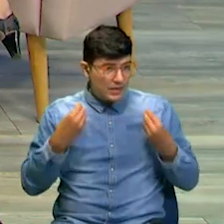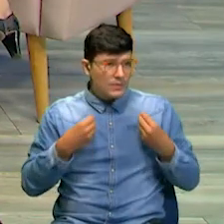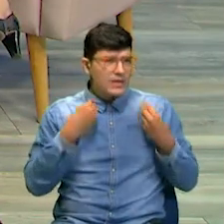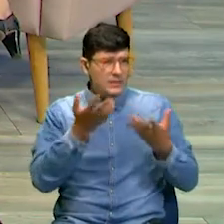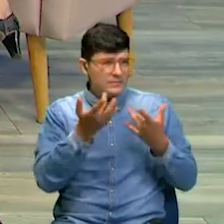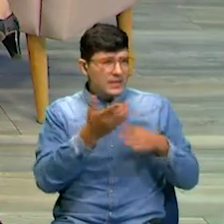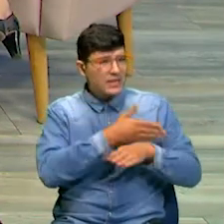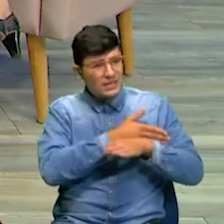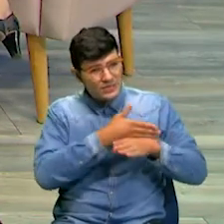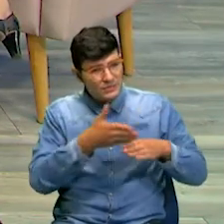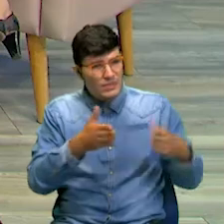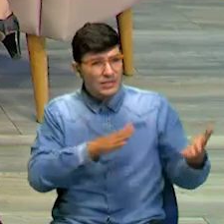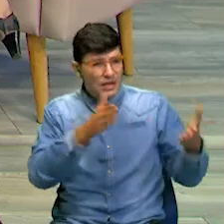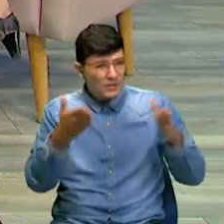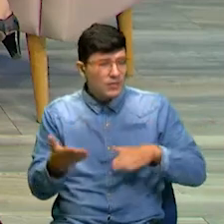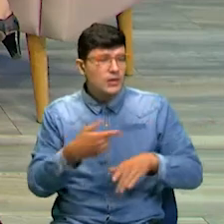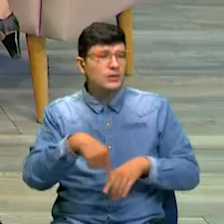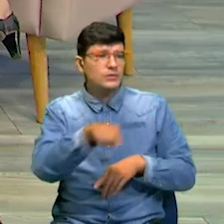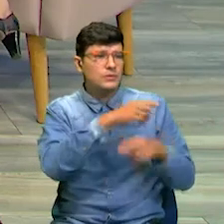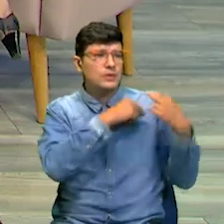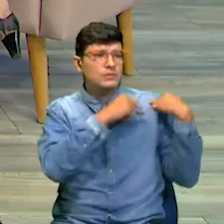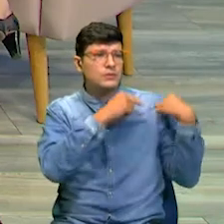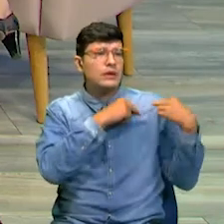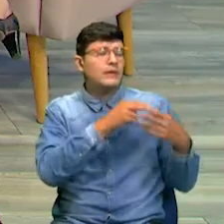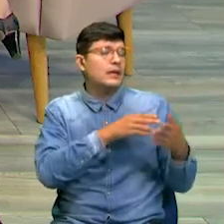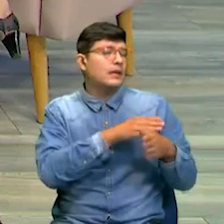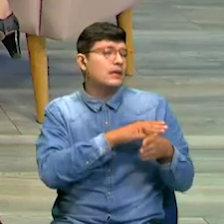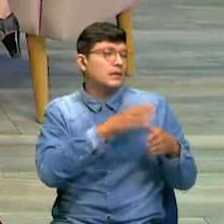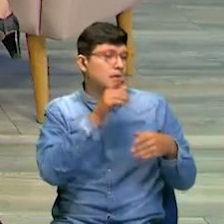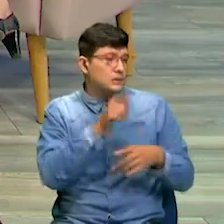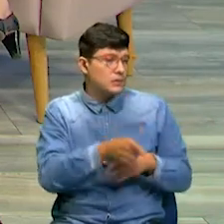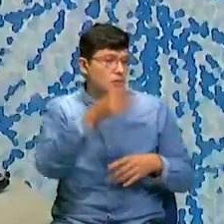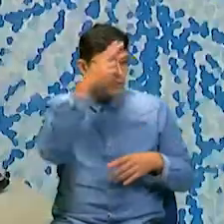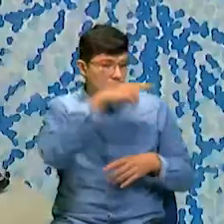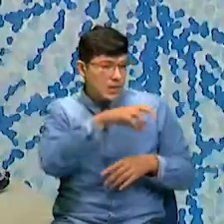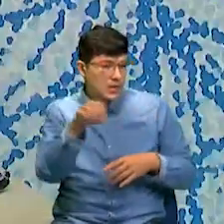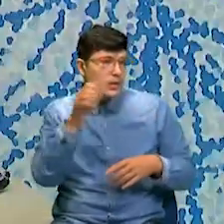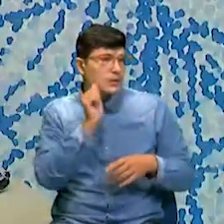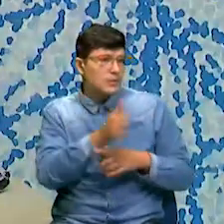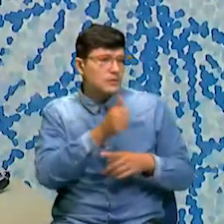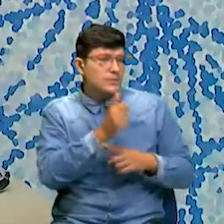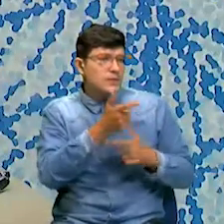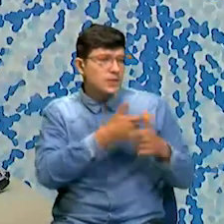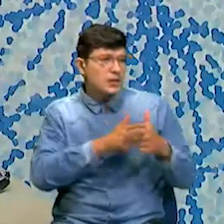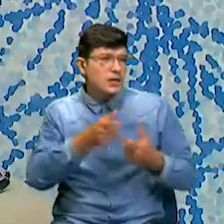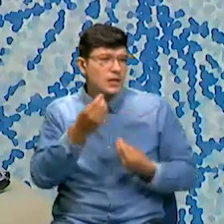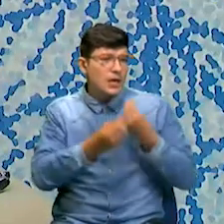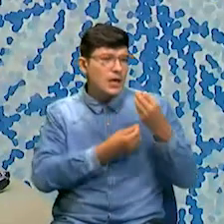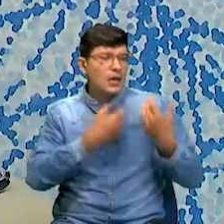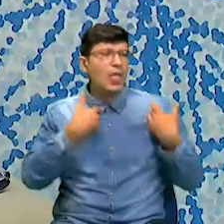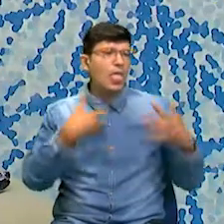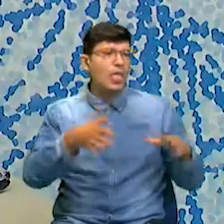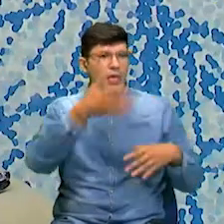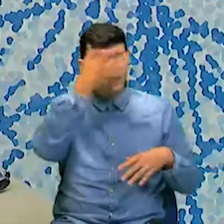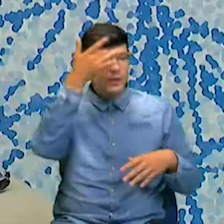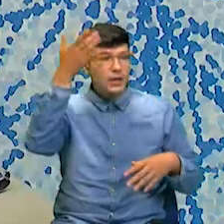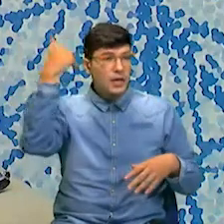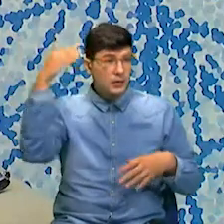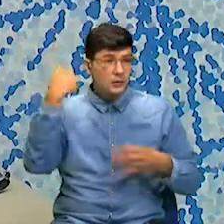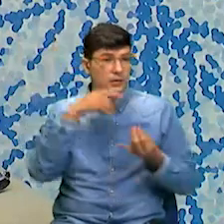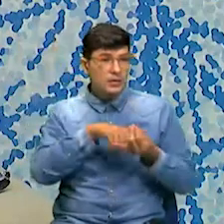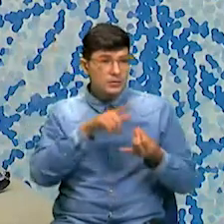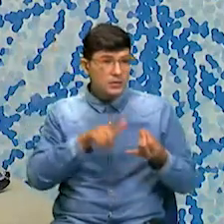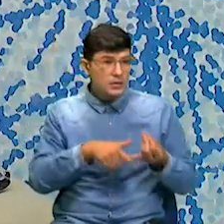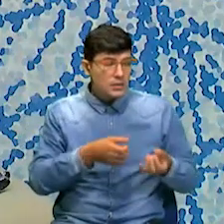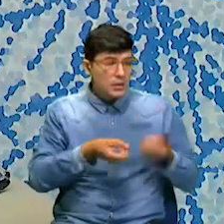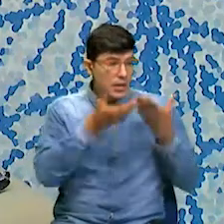espere a fallecer, que de eso se encargan los vivos después. Claro, los vivos después que repartan, que hagan lo que sea. ¿Por qué casos se han visto? ¿Le